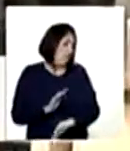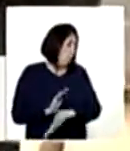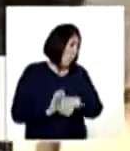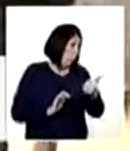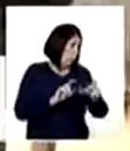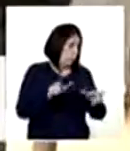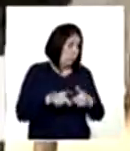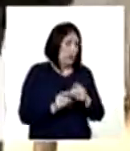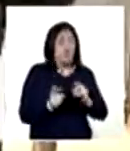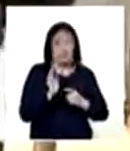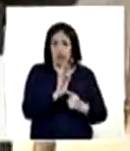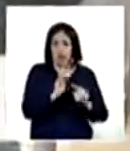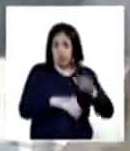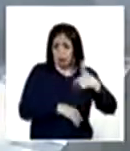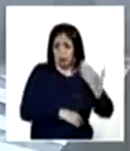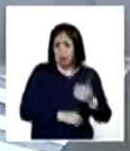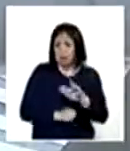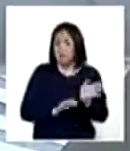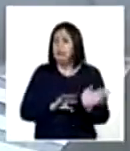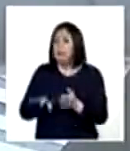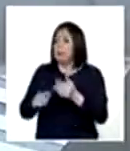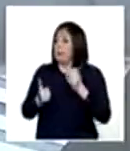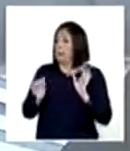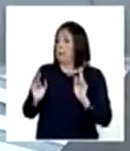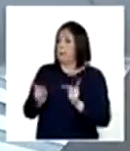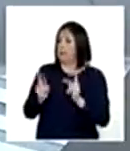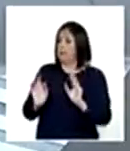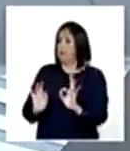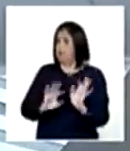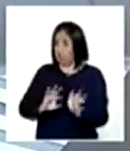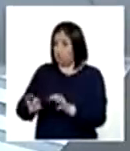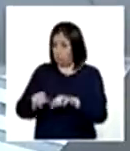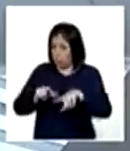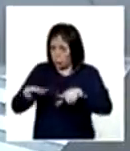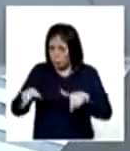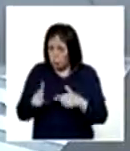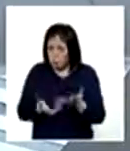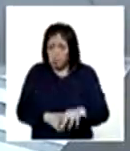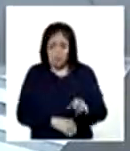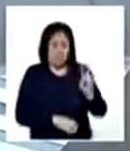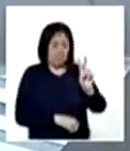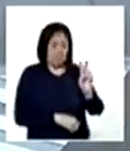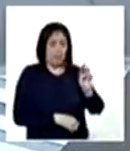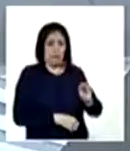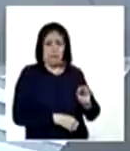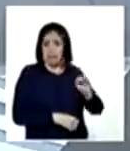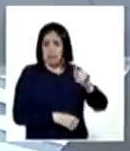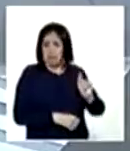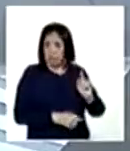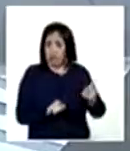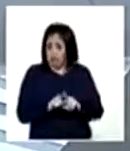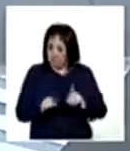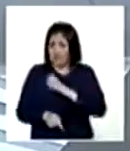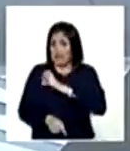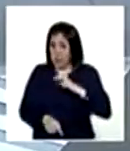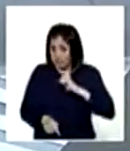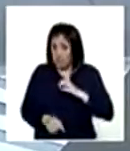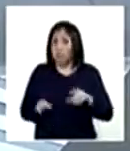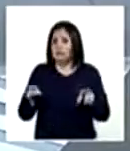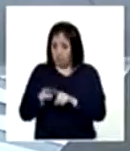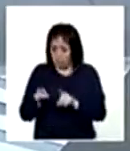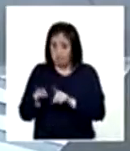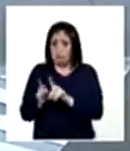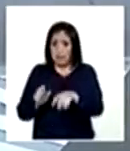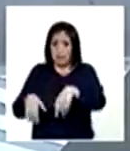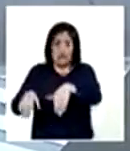encontramos. Perfecto, perfecto, José. Pero ojo, hablando de otros puntos, no solamente en Villa María del Triunfo, también en el Callao, Mari. Ahí está. Exacto,